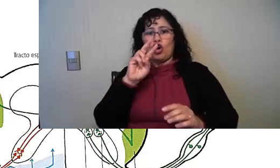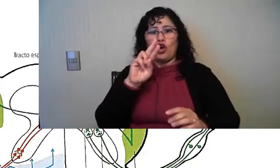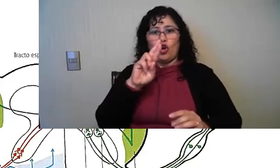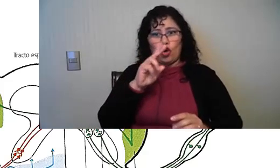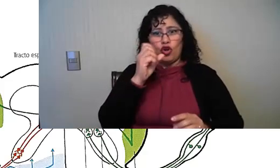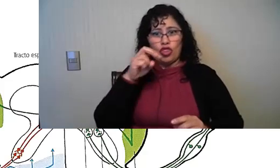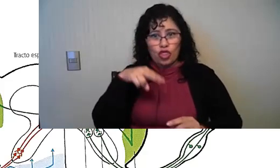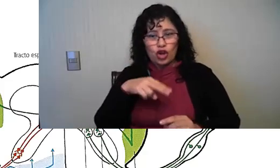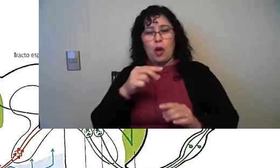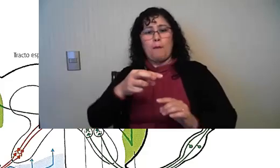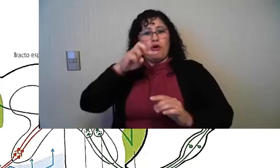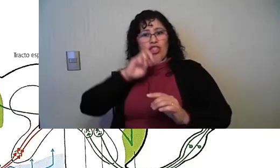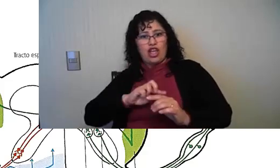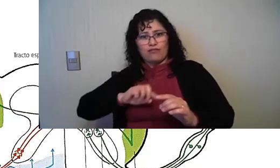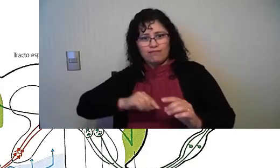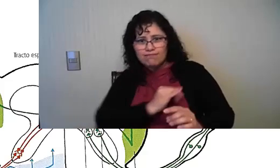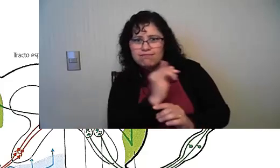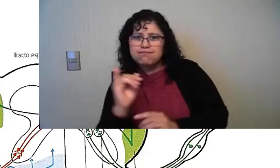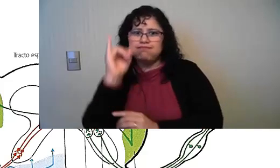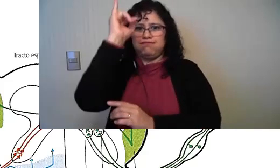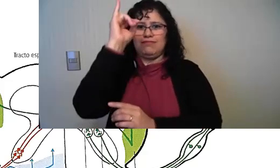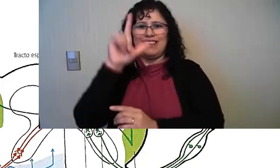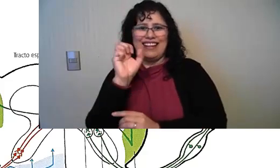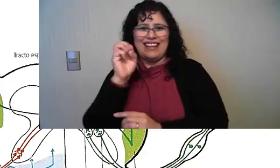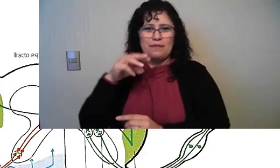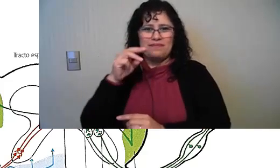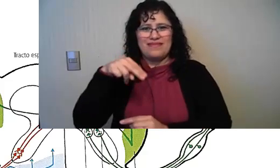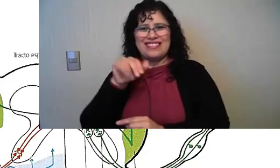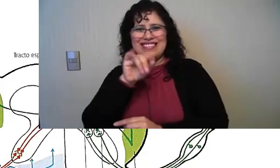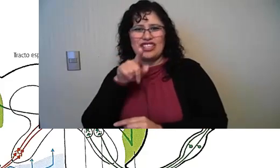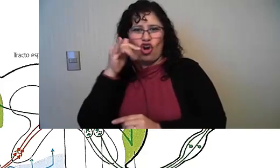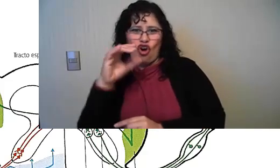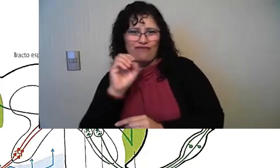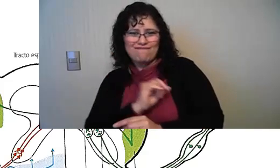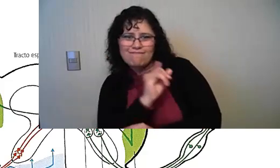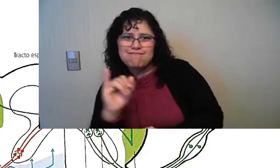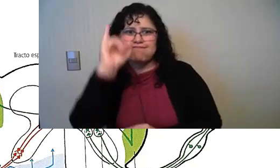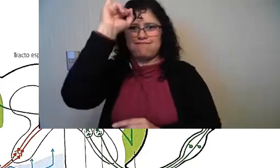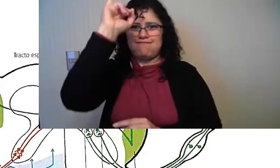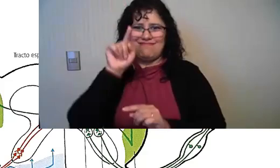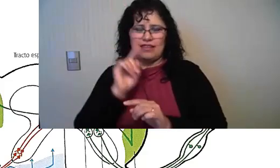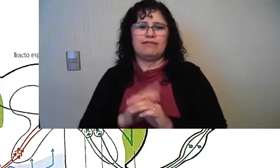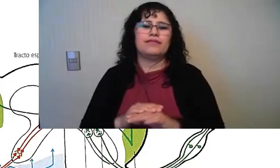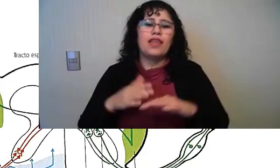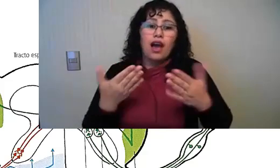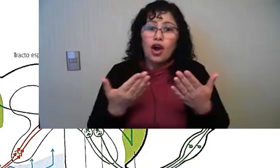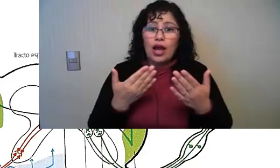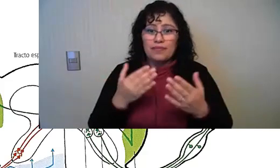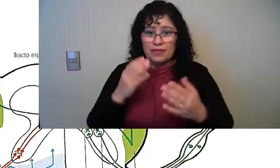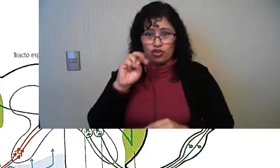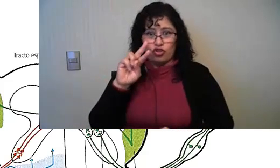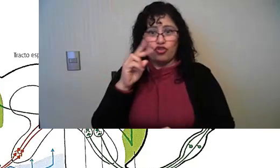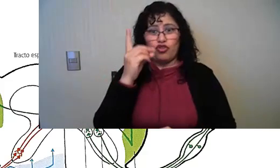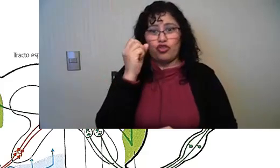lemnisco medial. Esta información que viene desde el cordón posterior